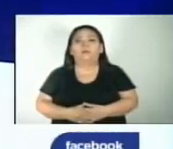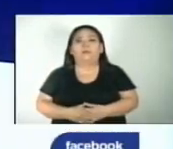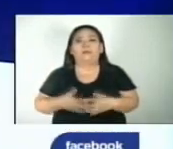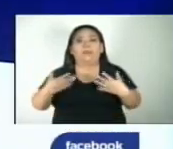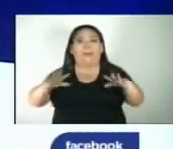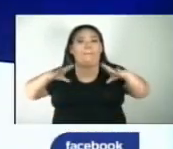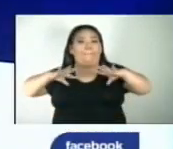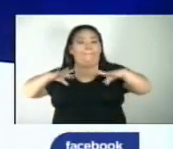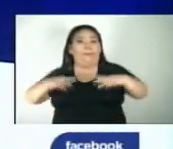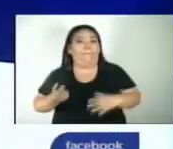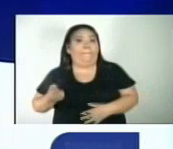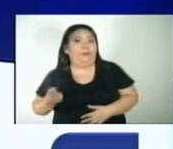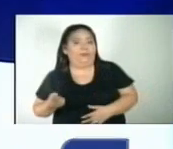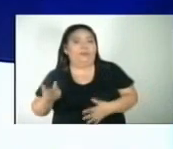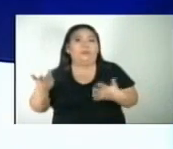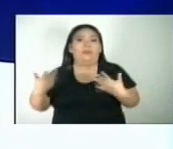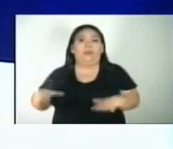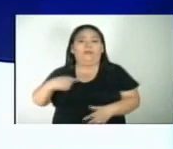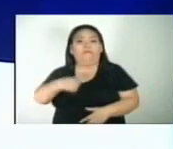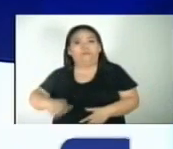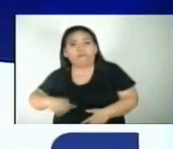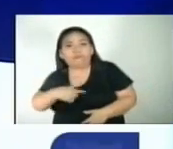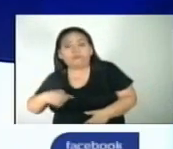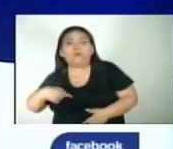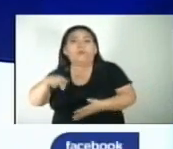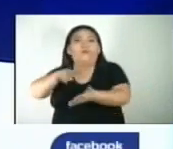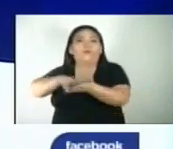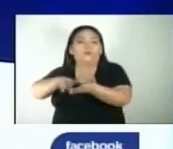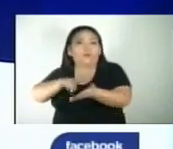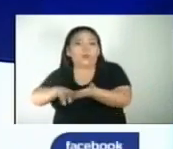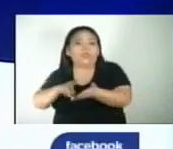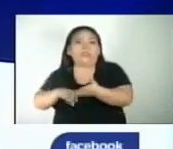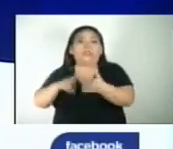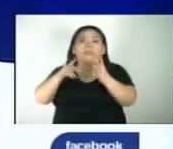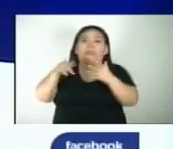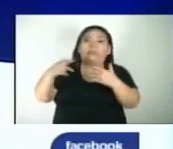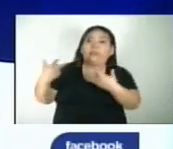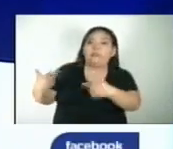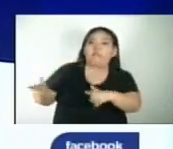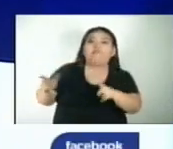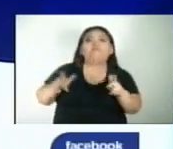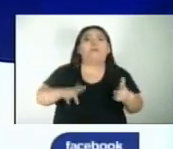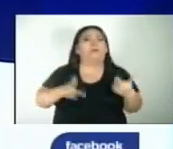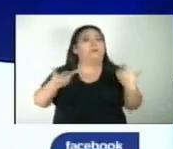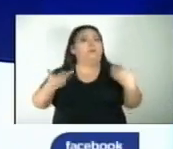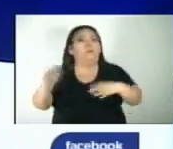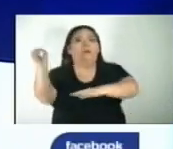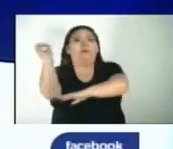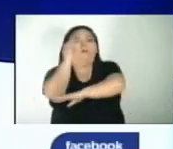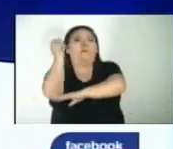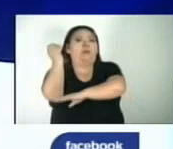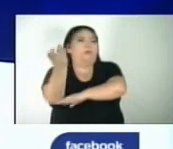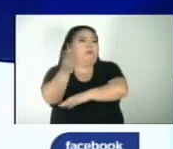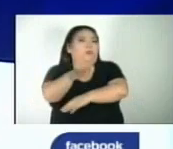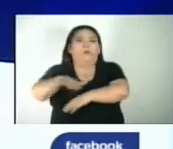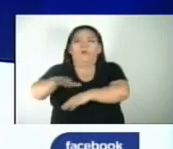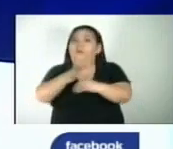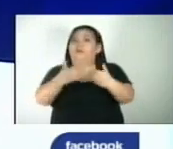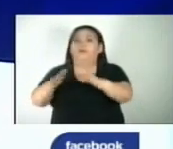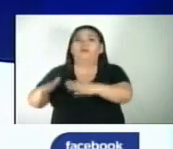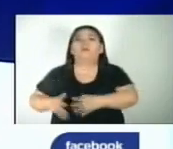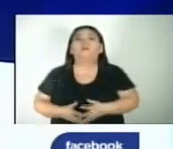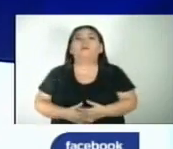Están por llegar y las instituciones de socorro como Cruz Verde Salvadoreña están listas para atender emergencias en diferentes puntos del